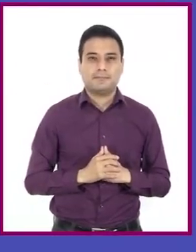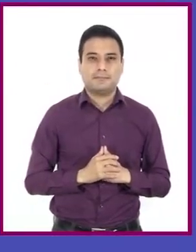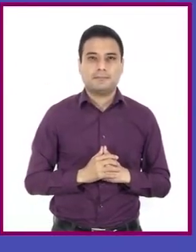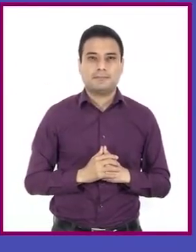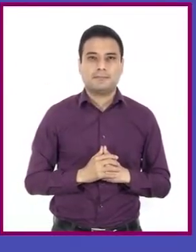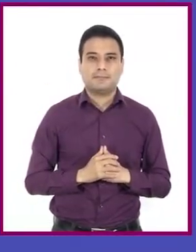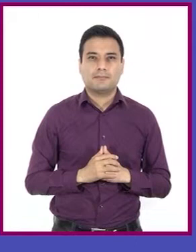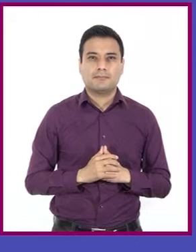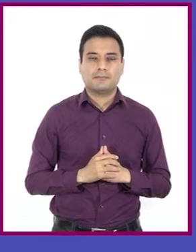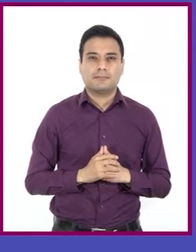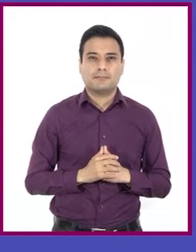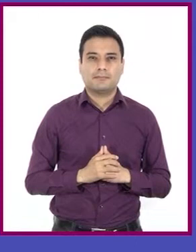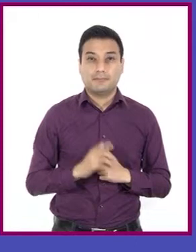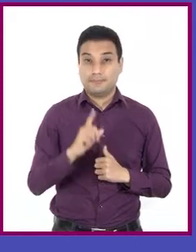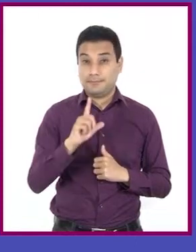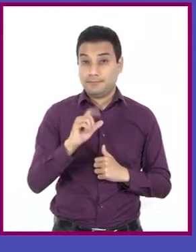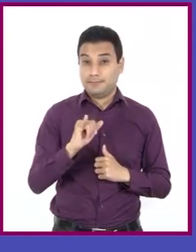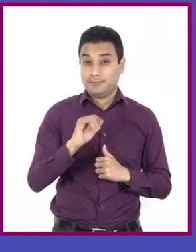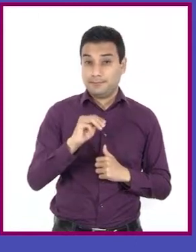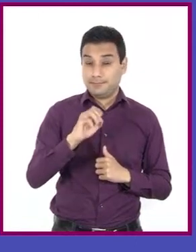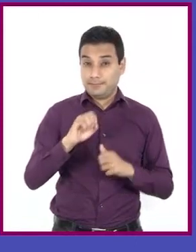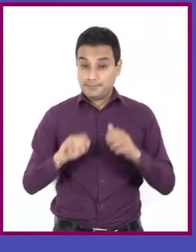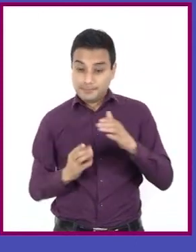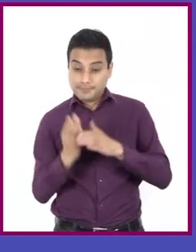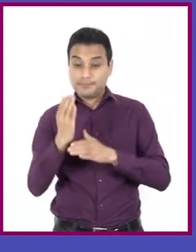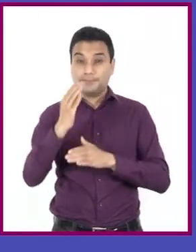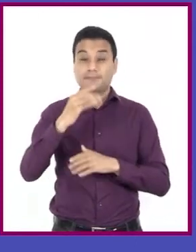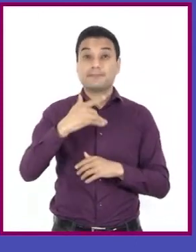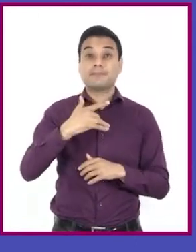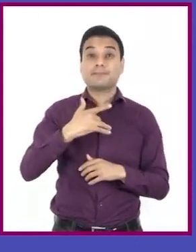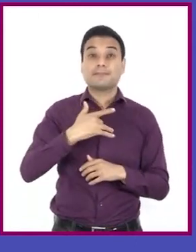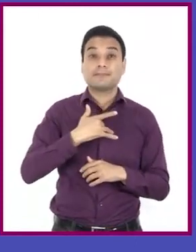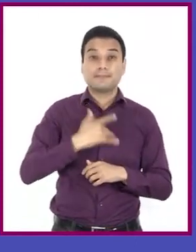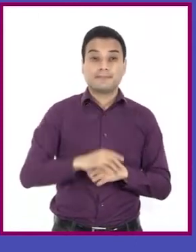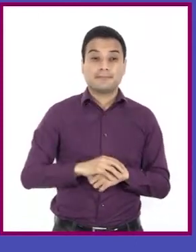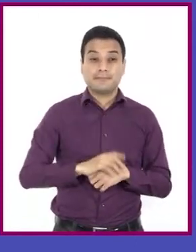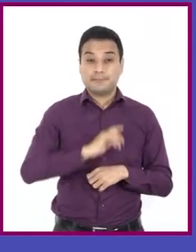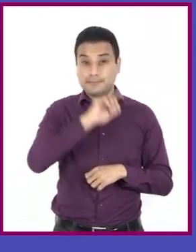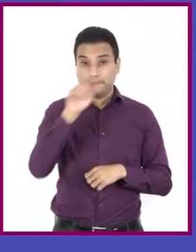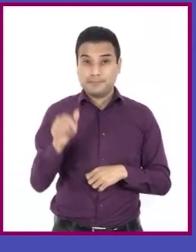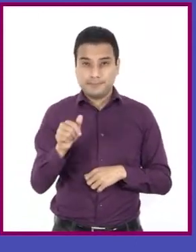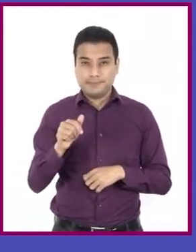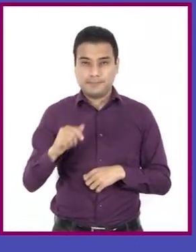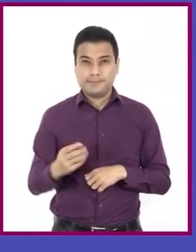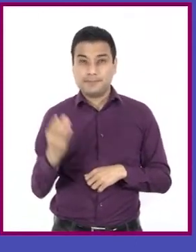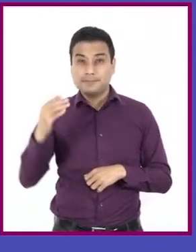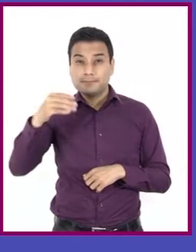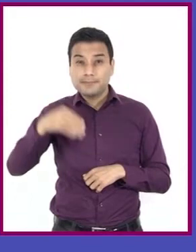Salto del limo al corazón, del río donde la cumbre acogerá mi vida en desove.